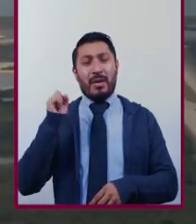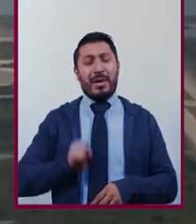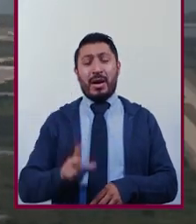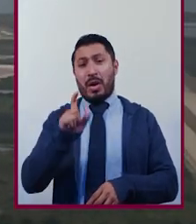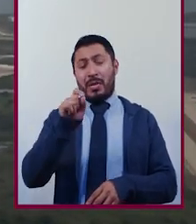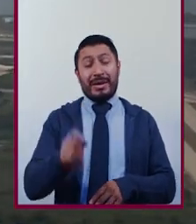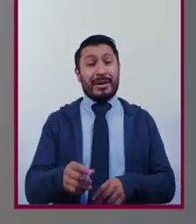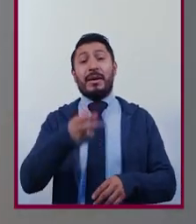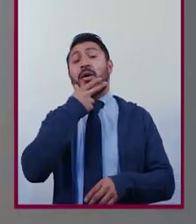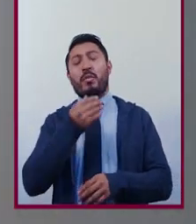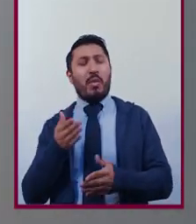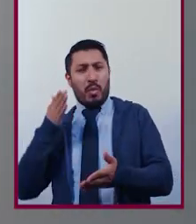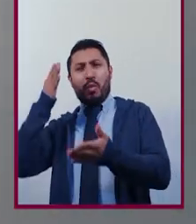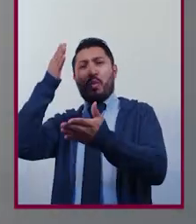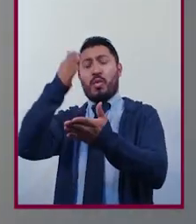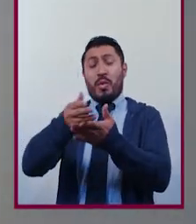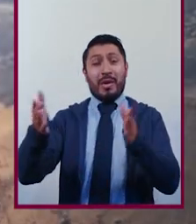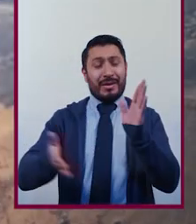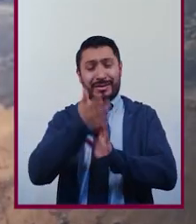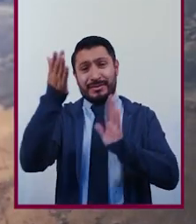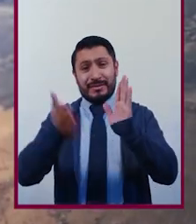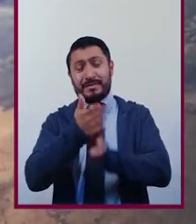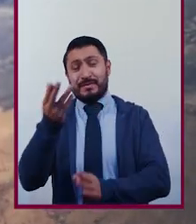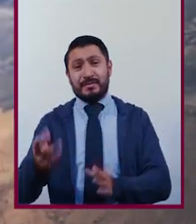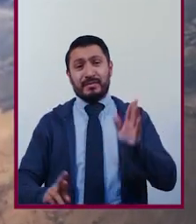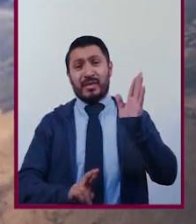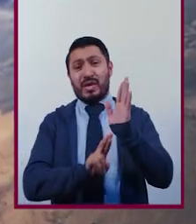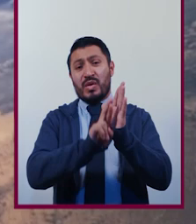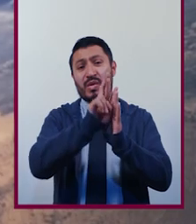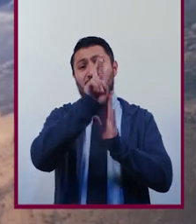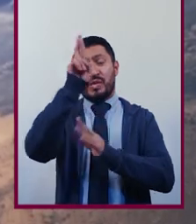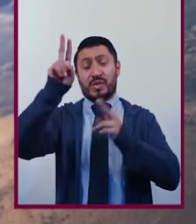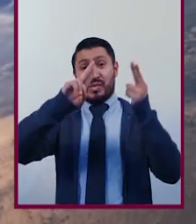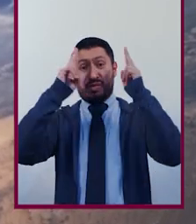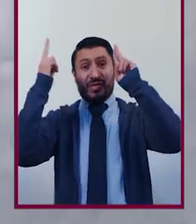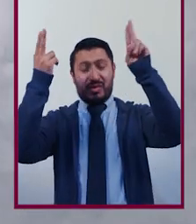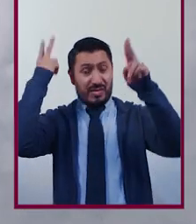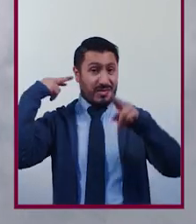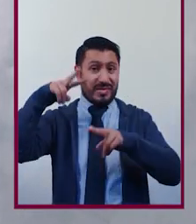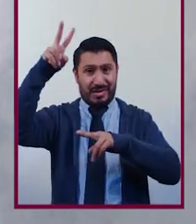hombre por fin logra construir naves y puede viajar al espacio.